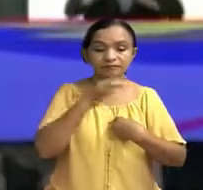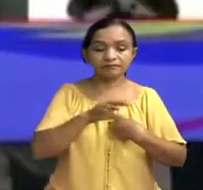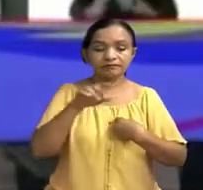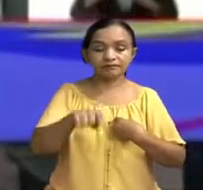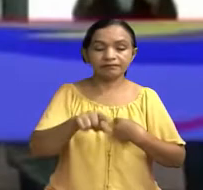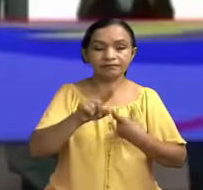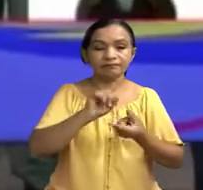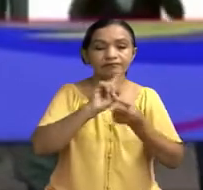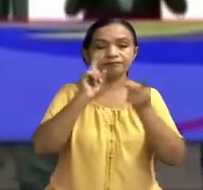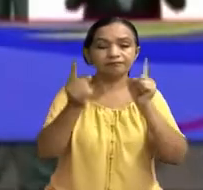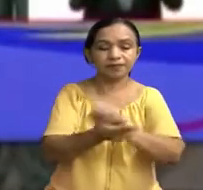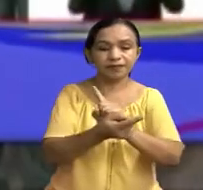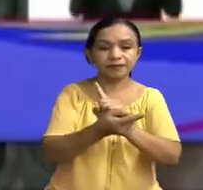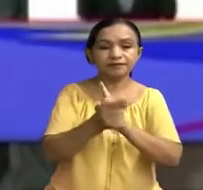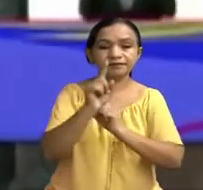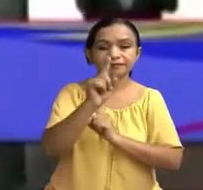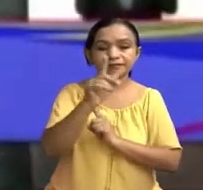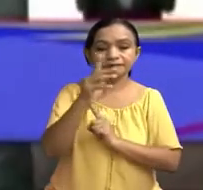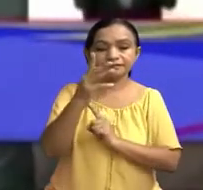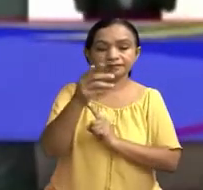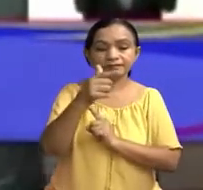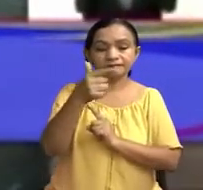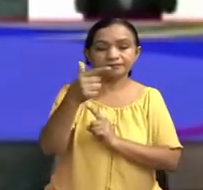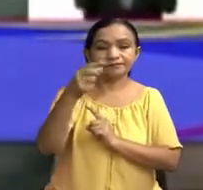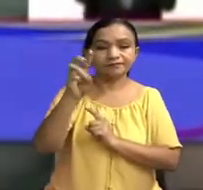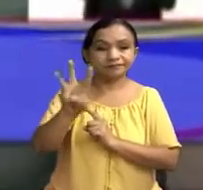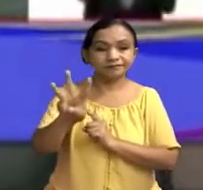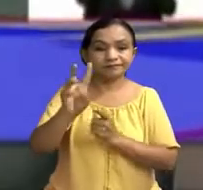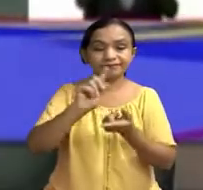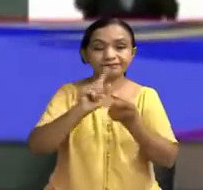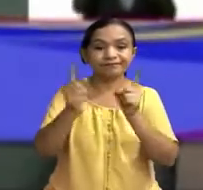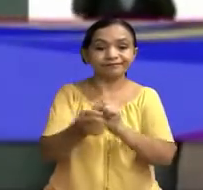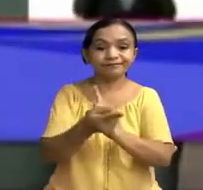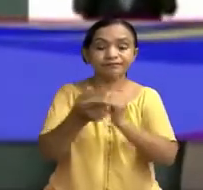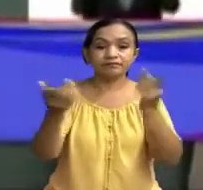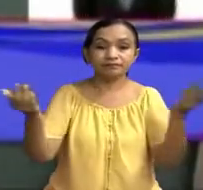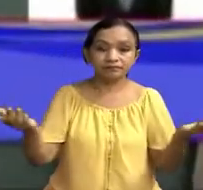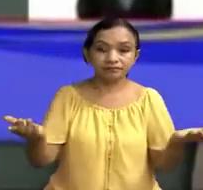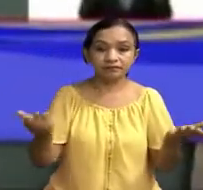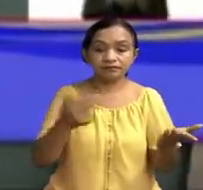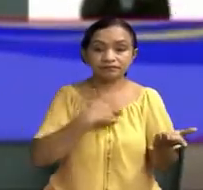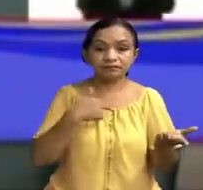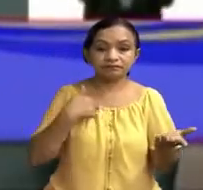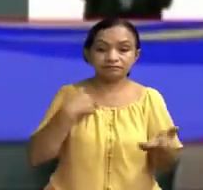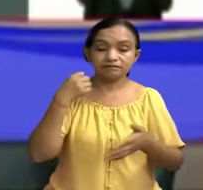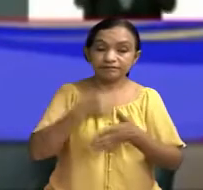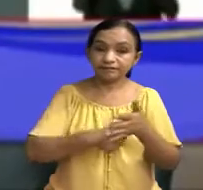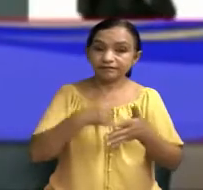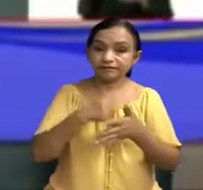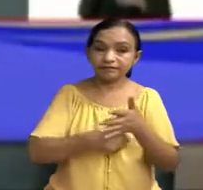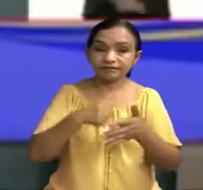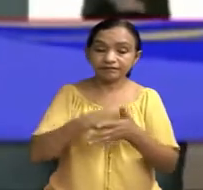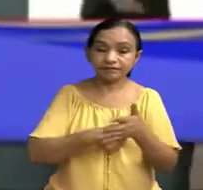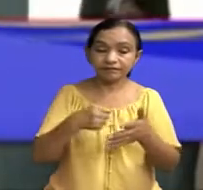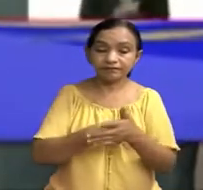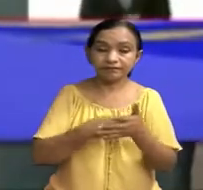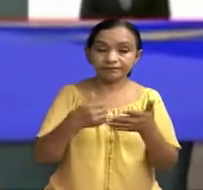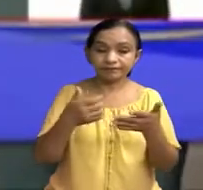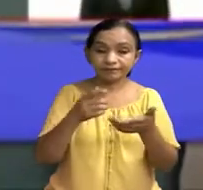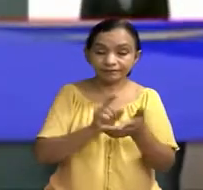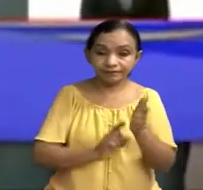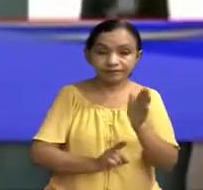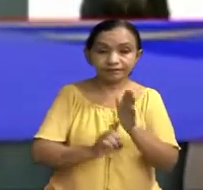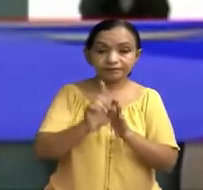de Estado en septiembre de 1973. Entonces a partir de ahí está la lucha por esa revolución que